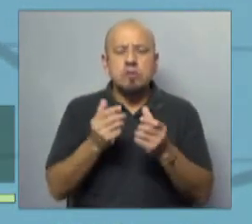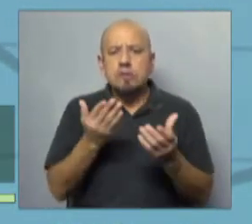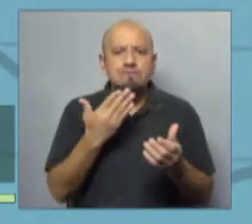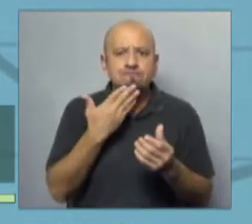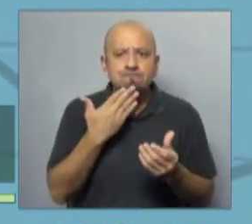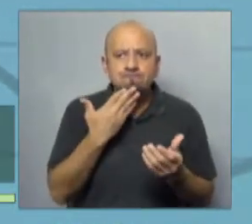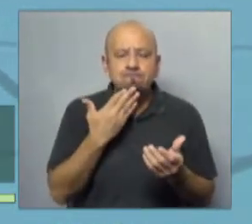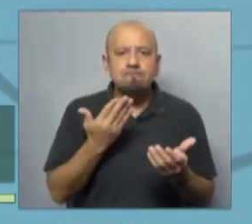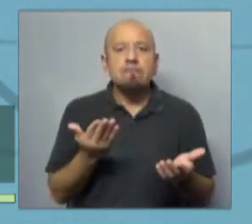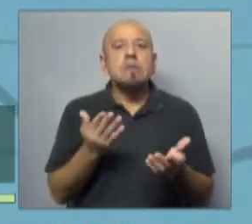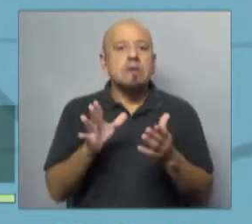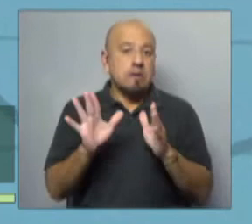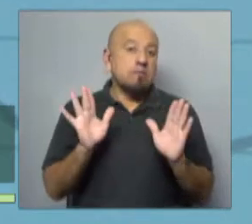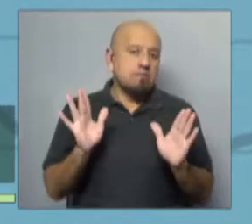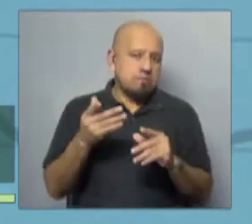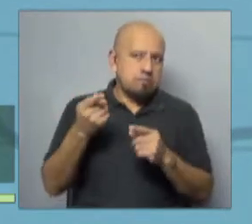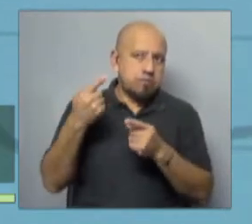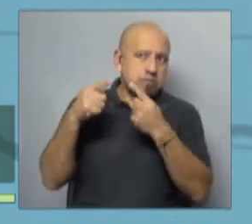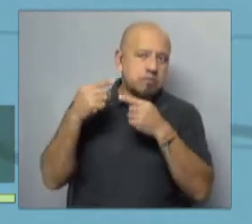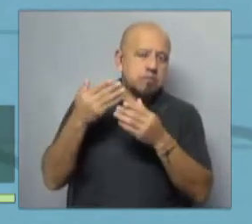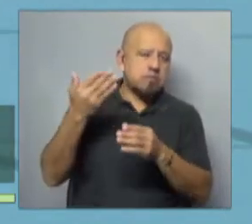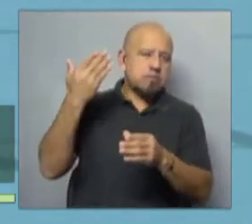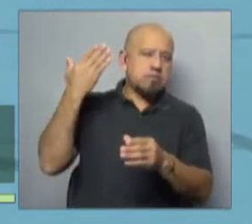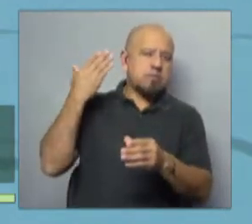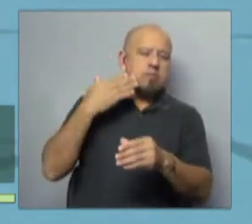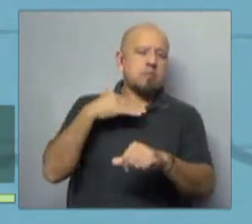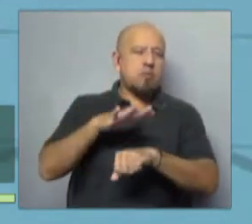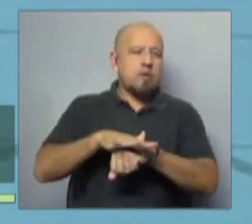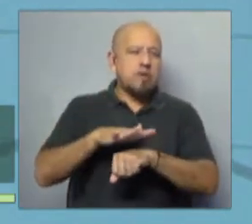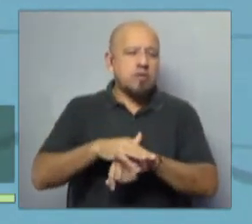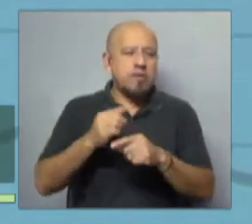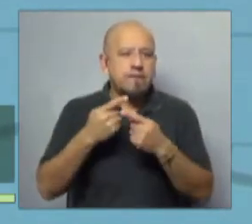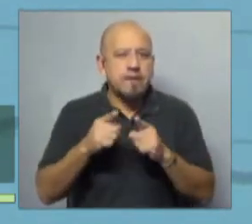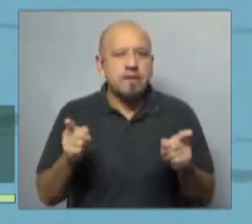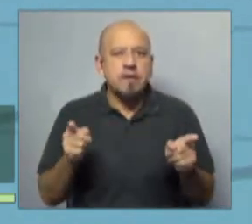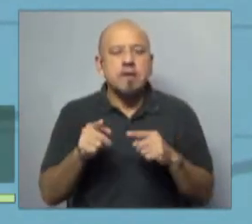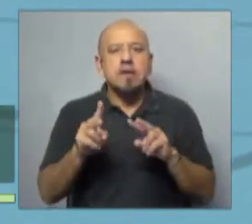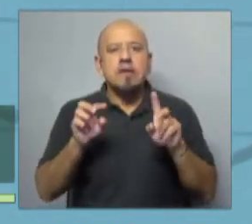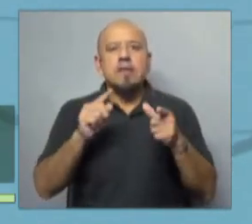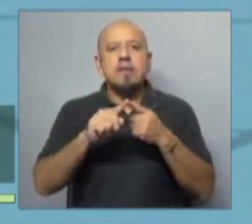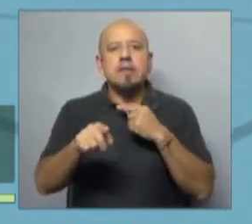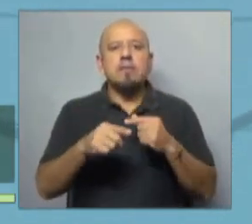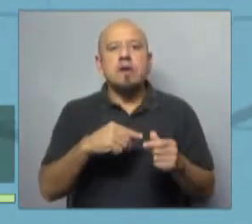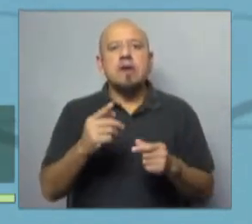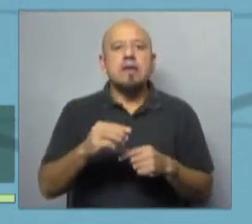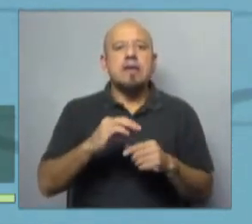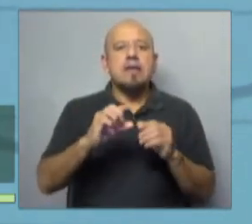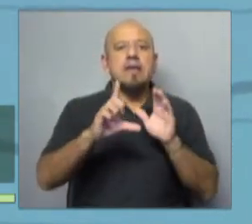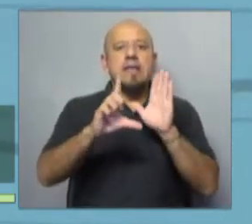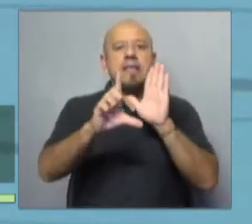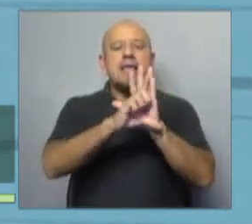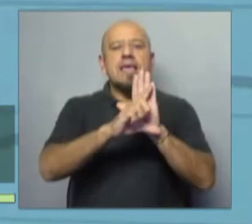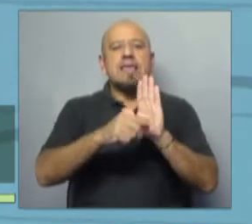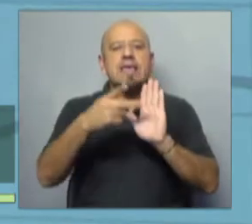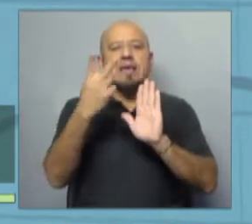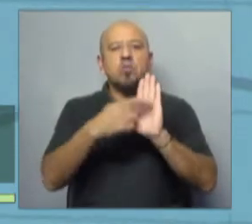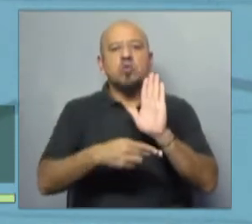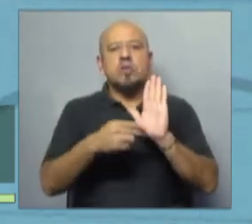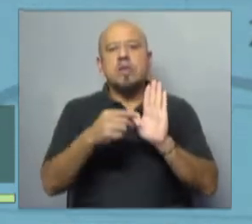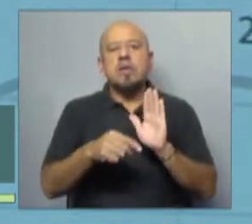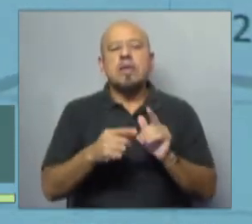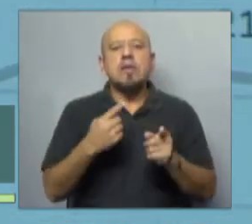momento bastante particular también no estábamos esté decidiendo en aquel momento sobre lo que tenía que ver con las violaciones a los derechos humanos en la dictadura